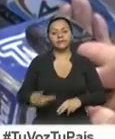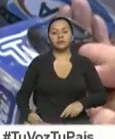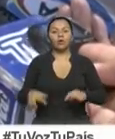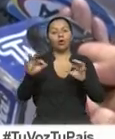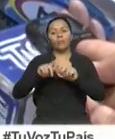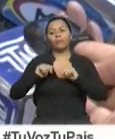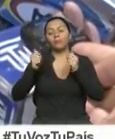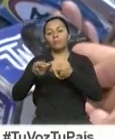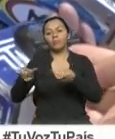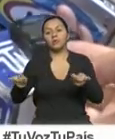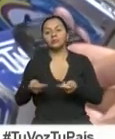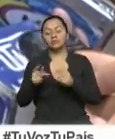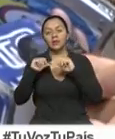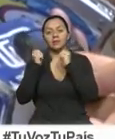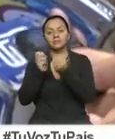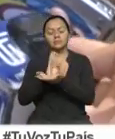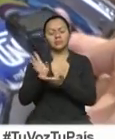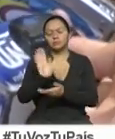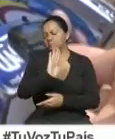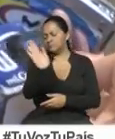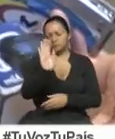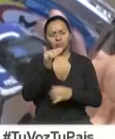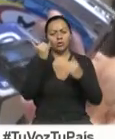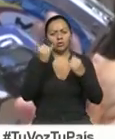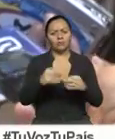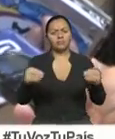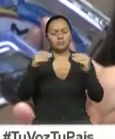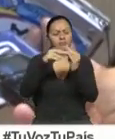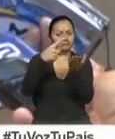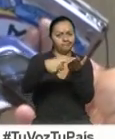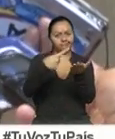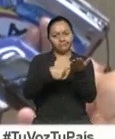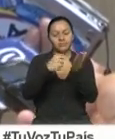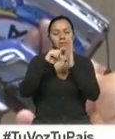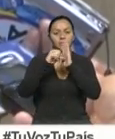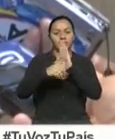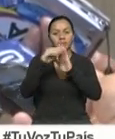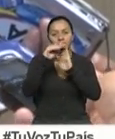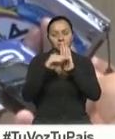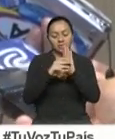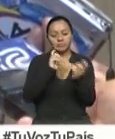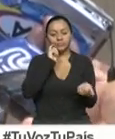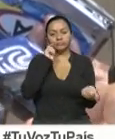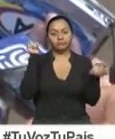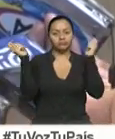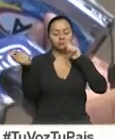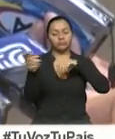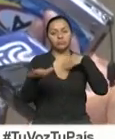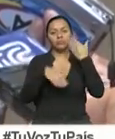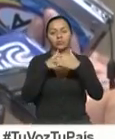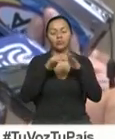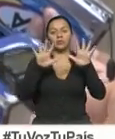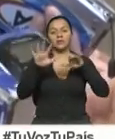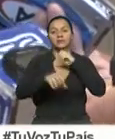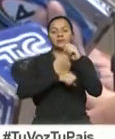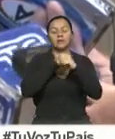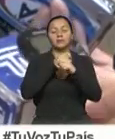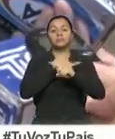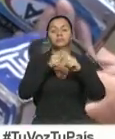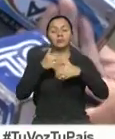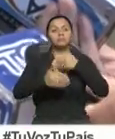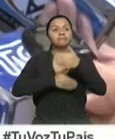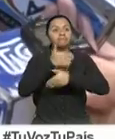la Asamblea Nacional. Está en sí mismo la disputa de los principios y de la transformación que hemos sostenido durante esta década y que queremos